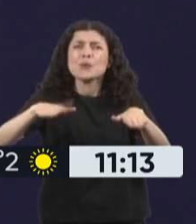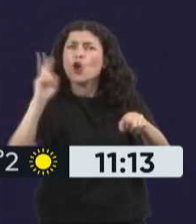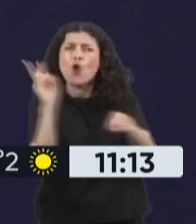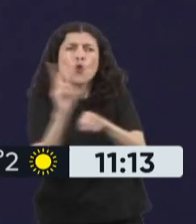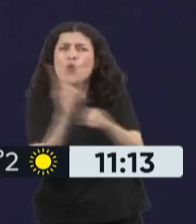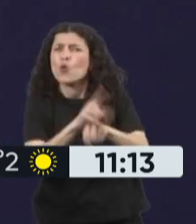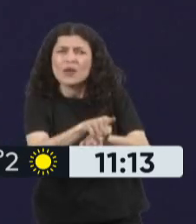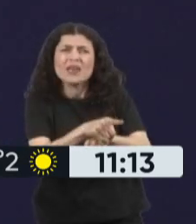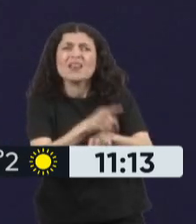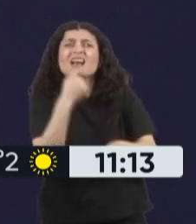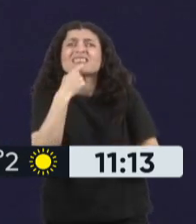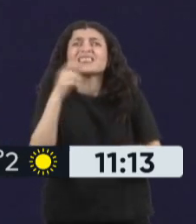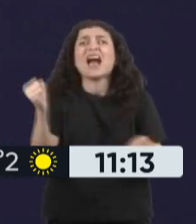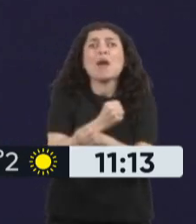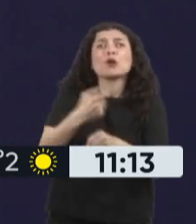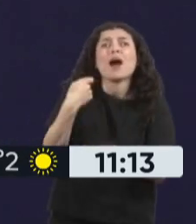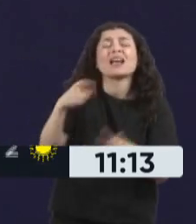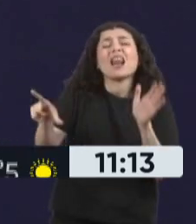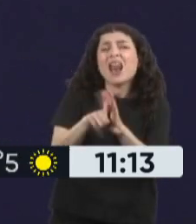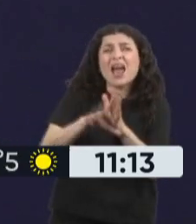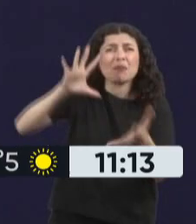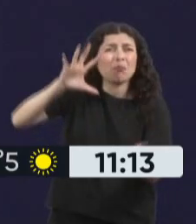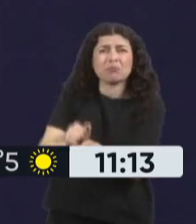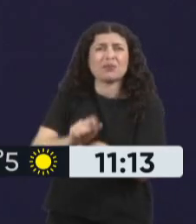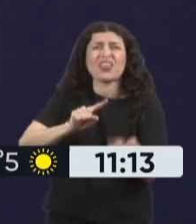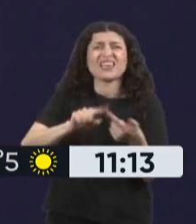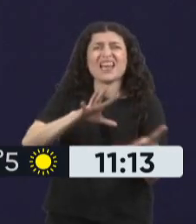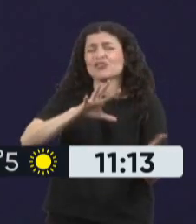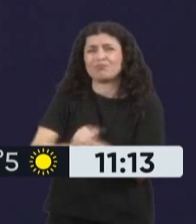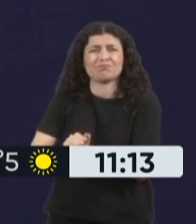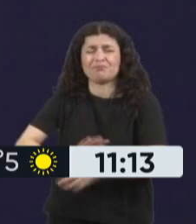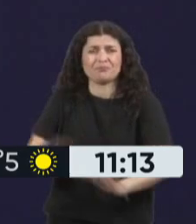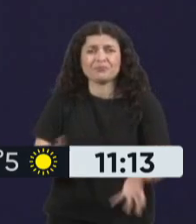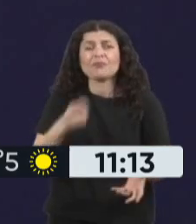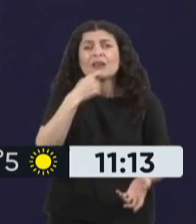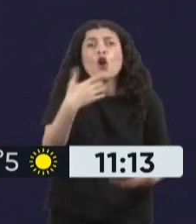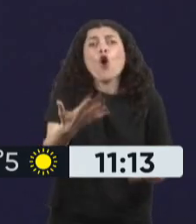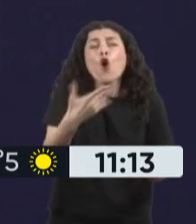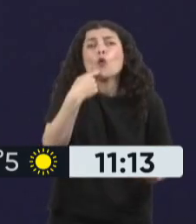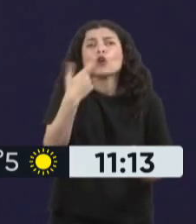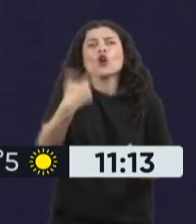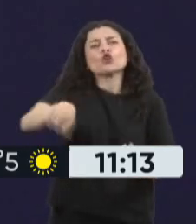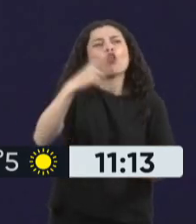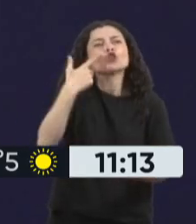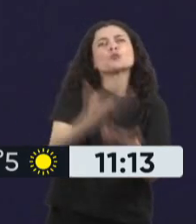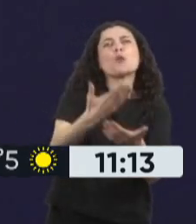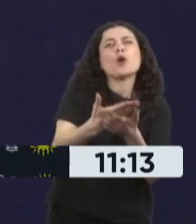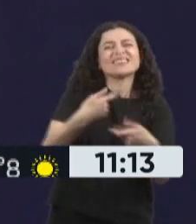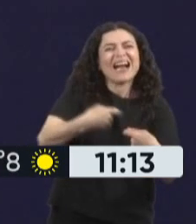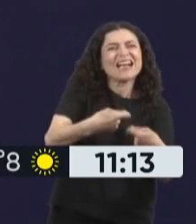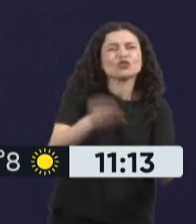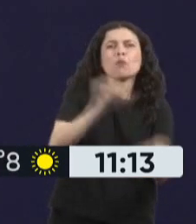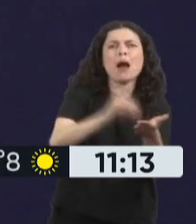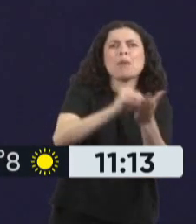La gravedad de todo esto es que es tan evidente que cuando proponen un gasto sin su contrapartida de recursos, no hay